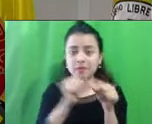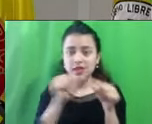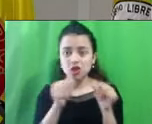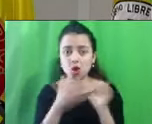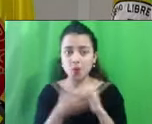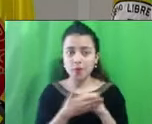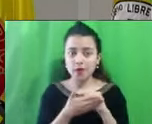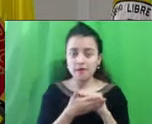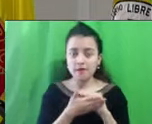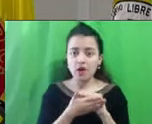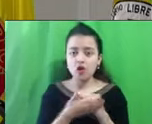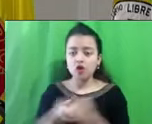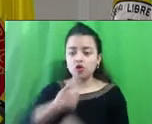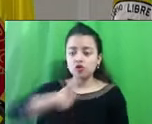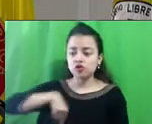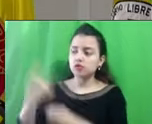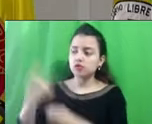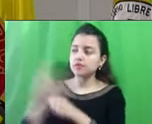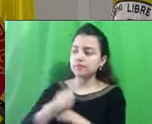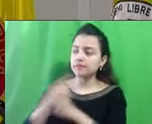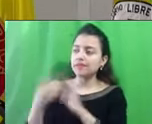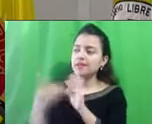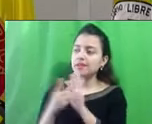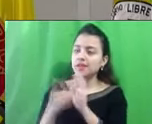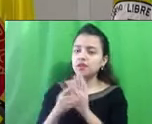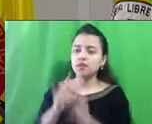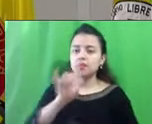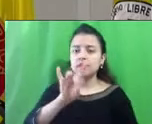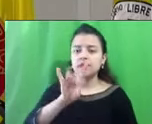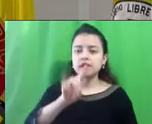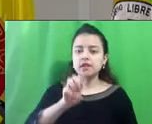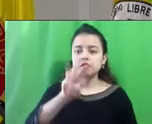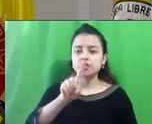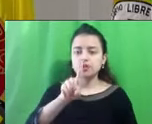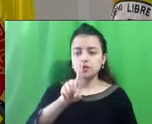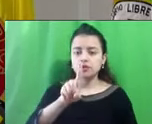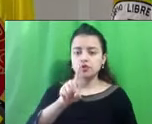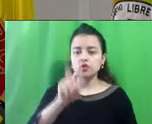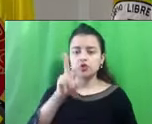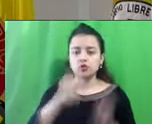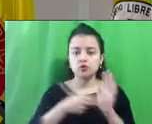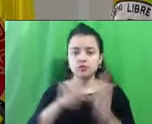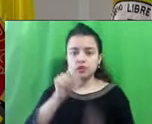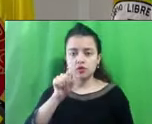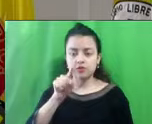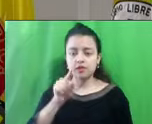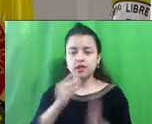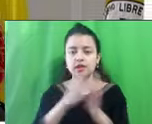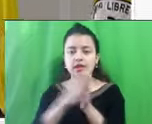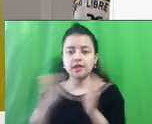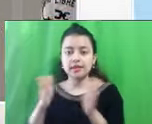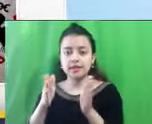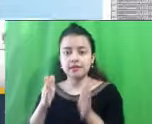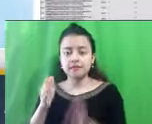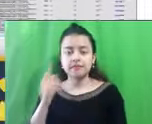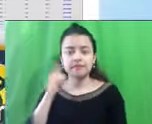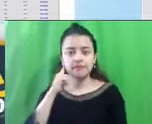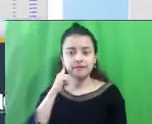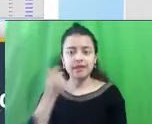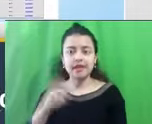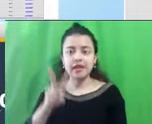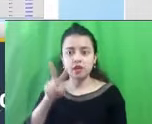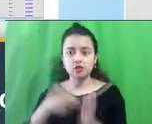decreto 1581 del 2012 y el 1317 del 2013, está publicada y reportada